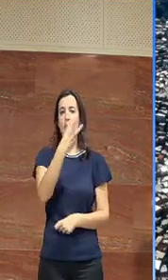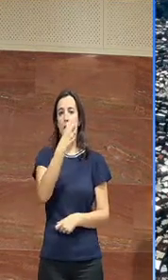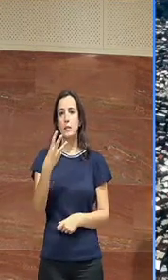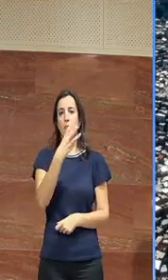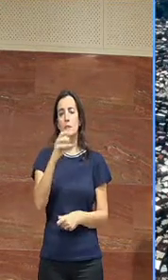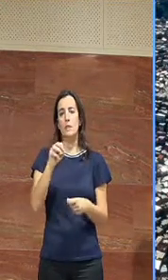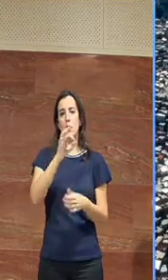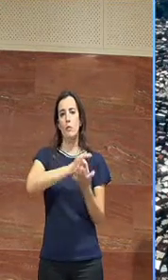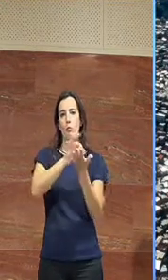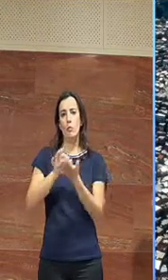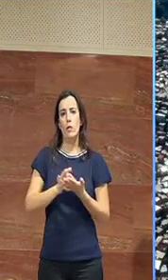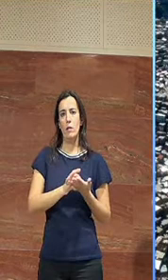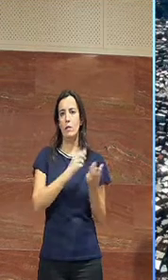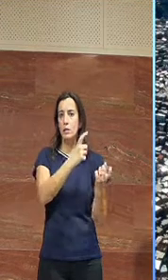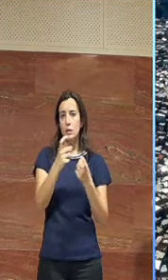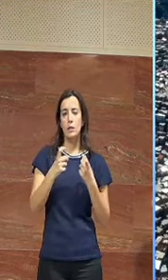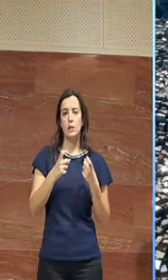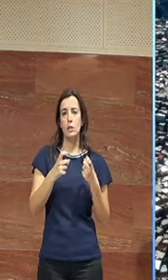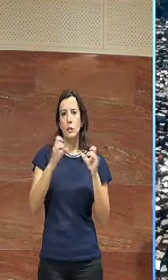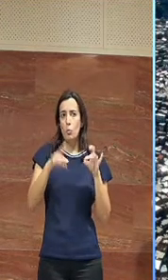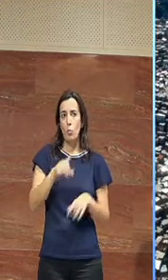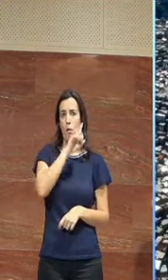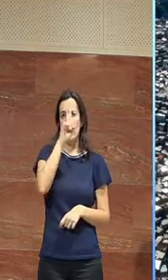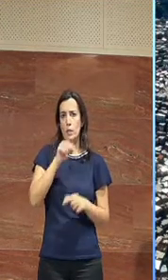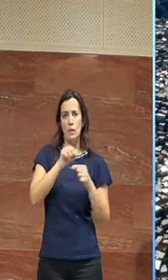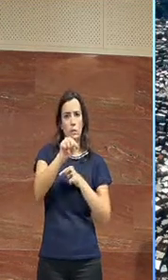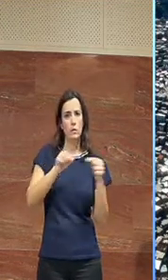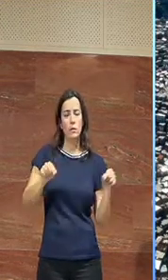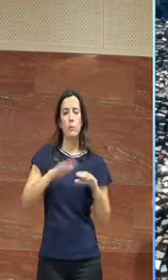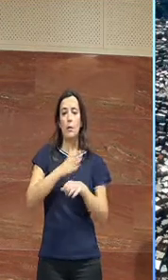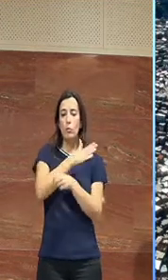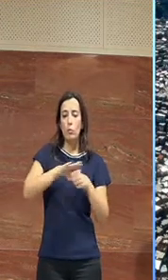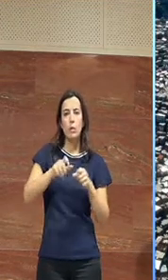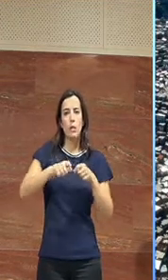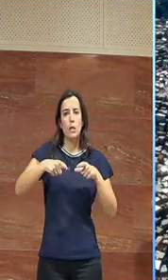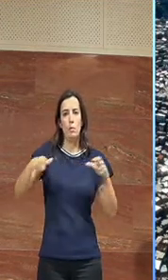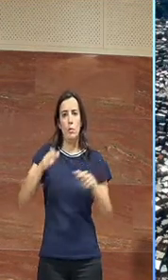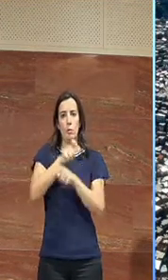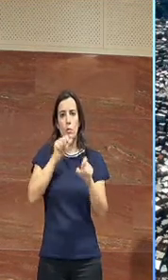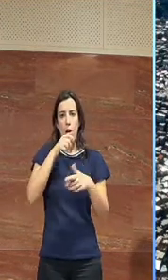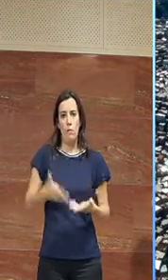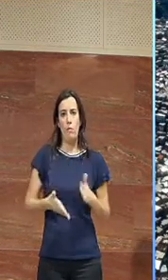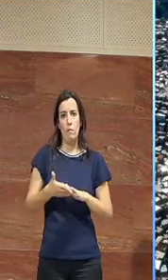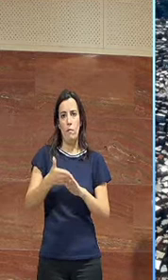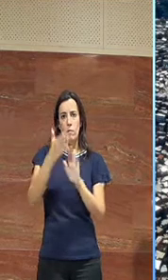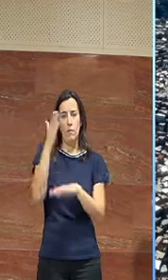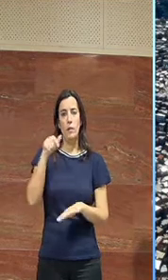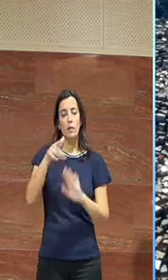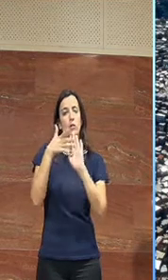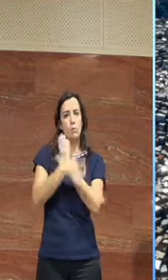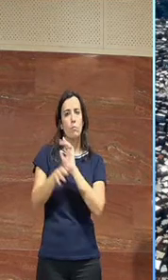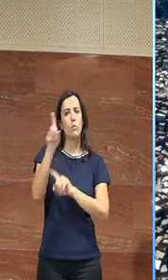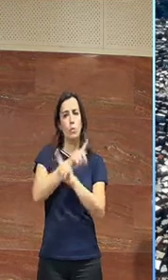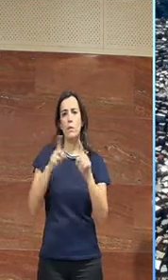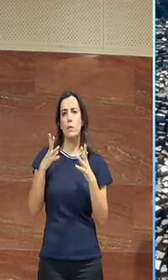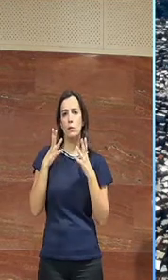ciudades con las dimensiones de Madrid para cubrir el crecimiento poblacional que se está produciendo. Eso supone un problema serio,